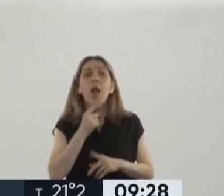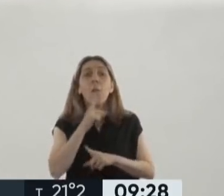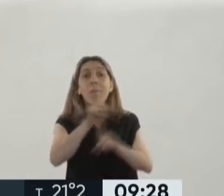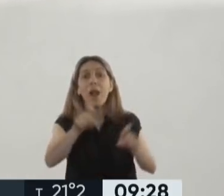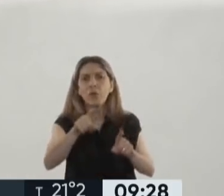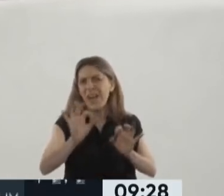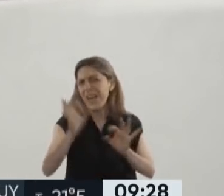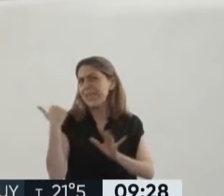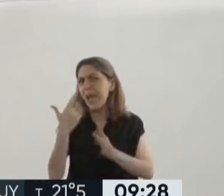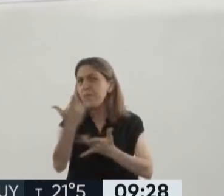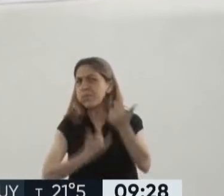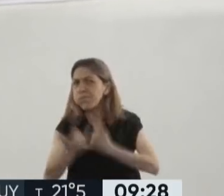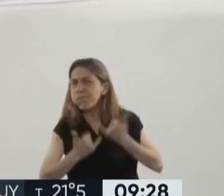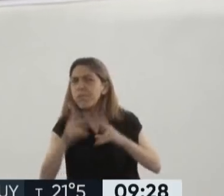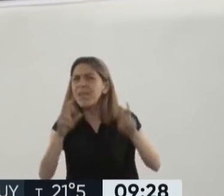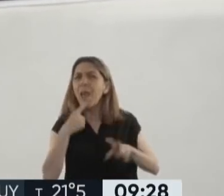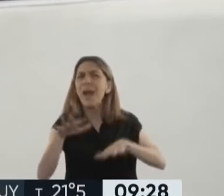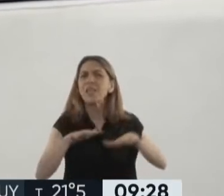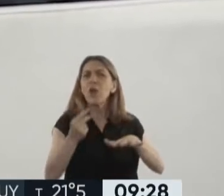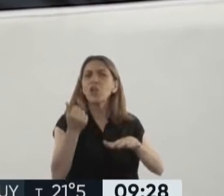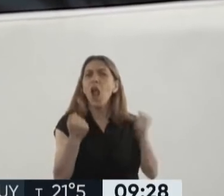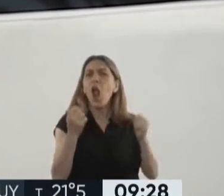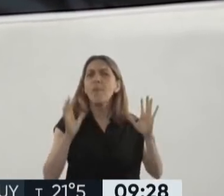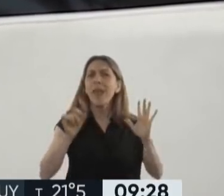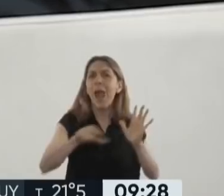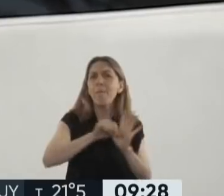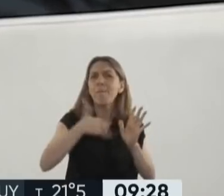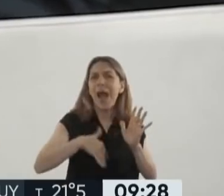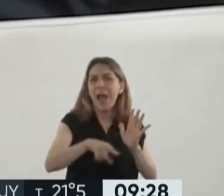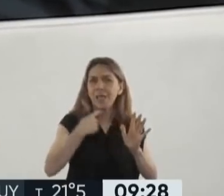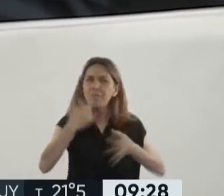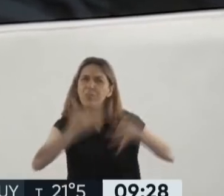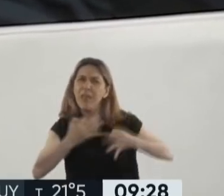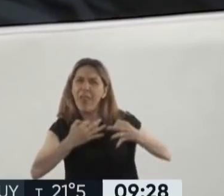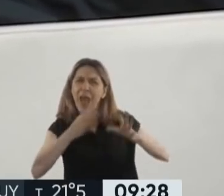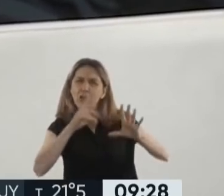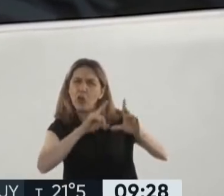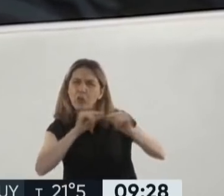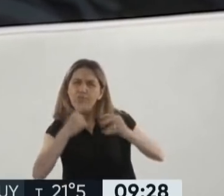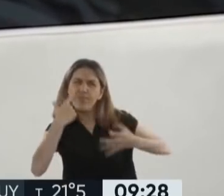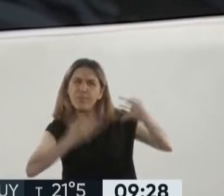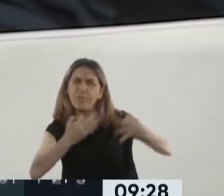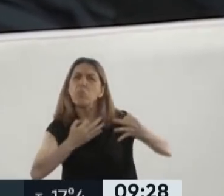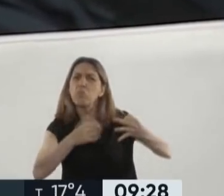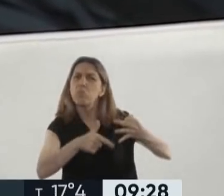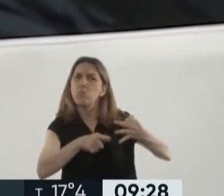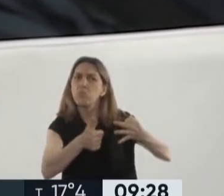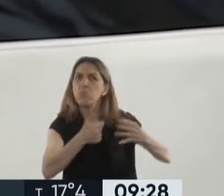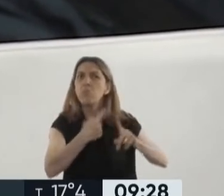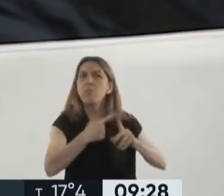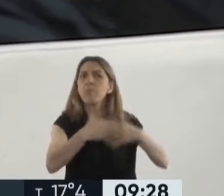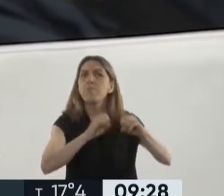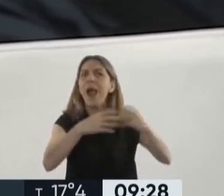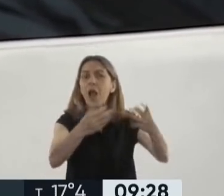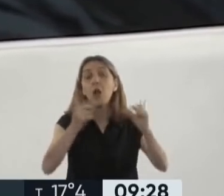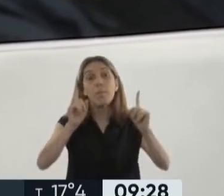Consultarle, habló recién sobre la situación económica del país, ¿no? Dando datos económicos positivos. Pero podríamos interpretar